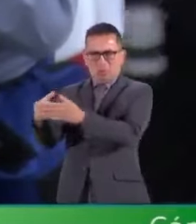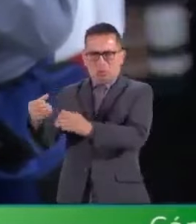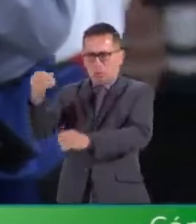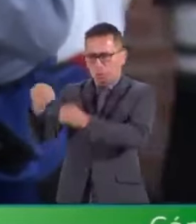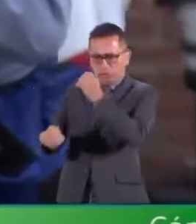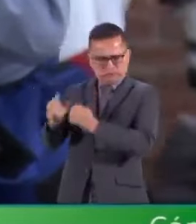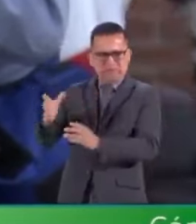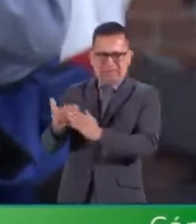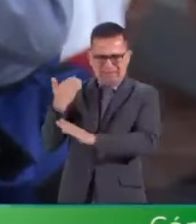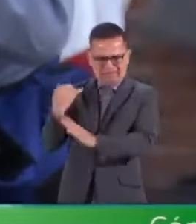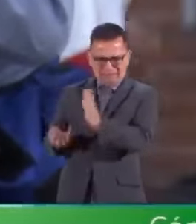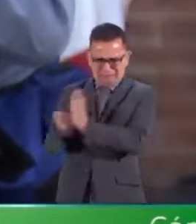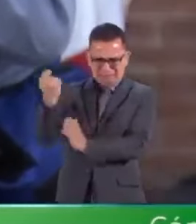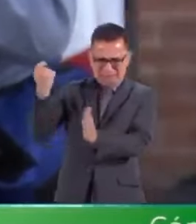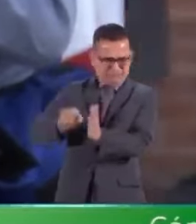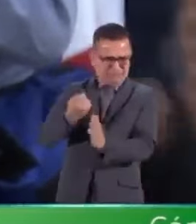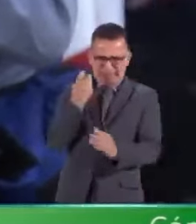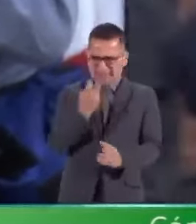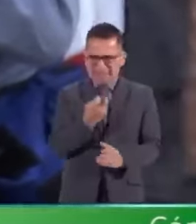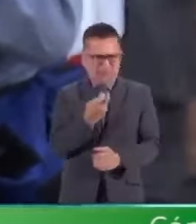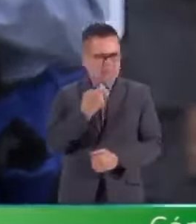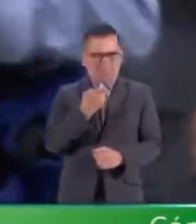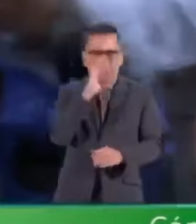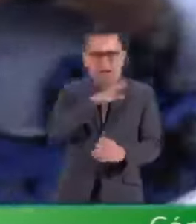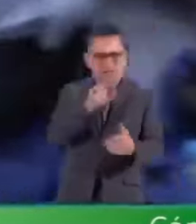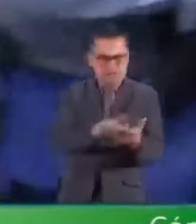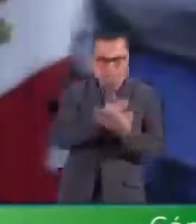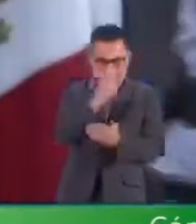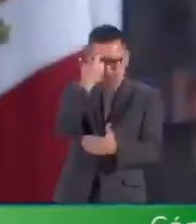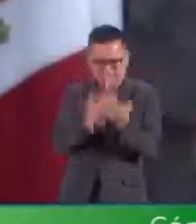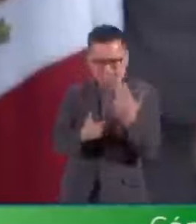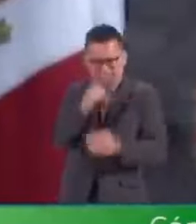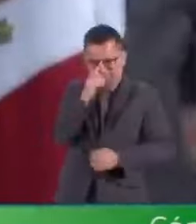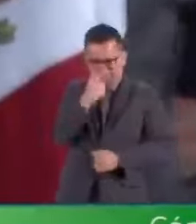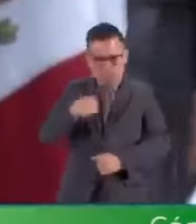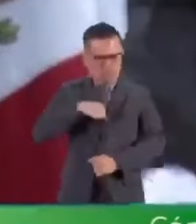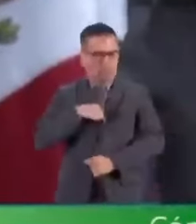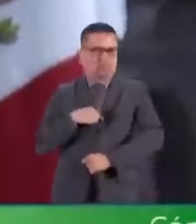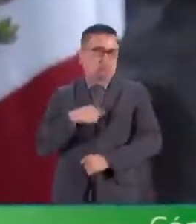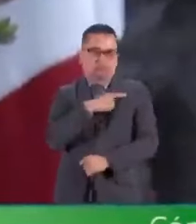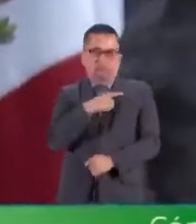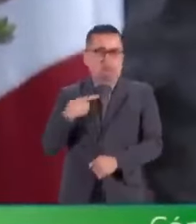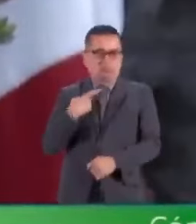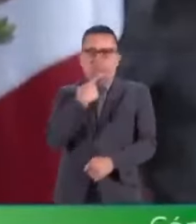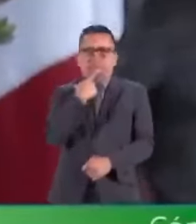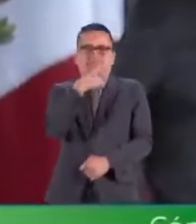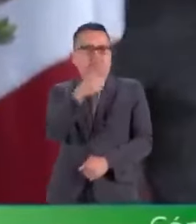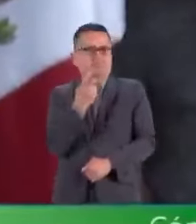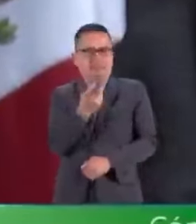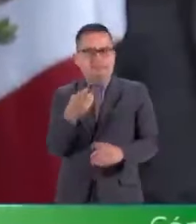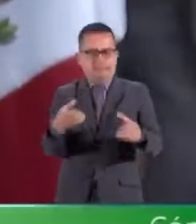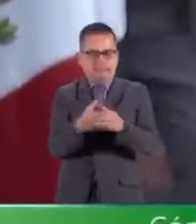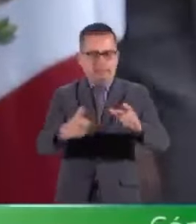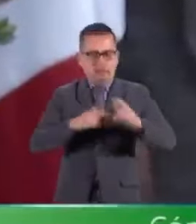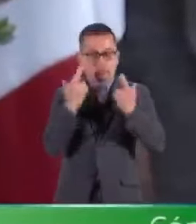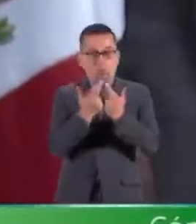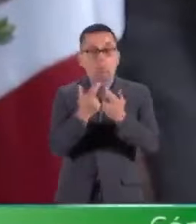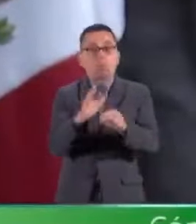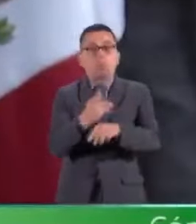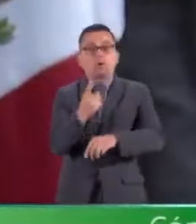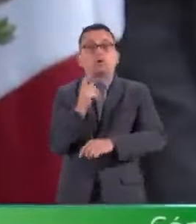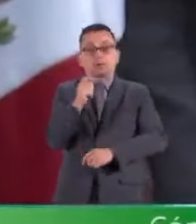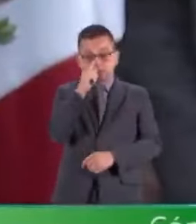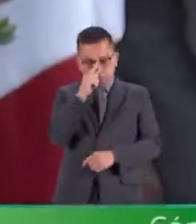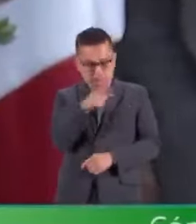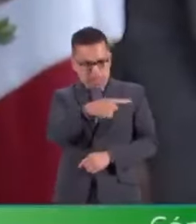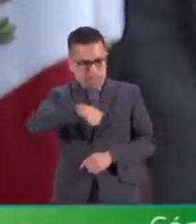esta sesión y es nuestro derecho impugnarla formalmente, toda vez que las y los legisladores que ignoren las